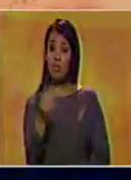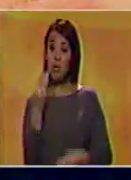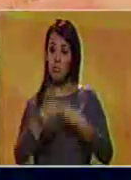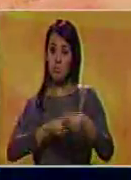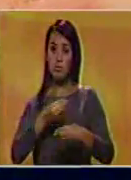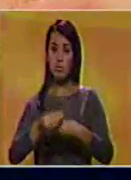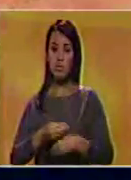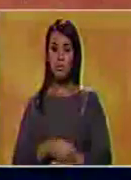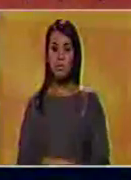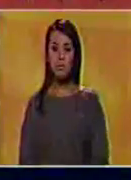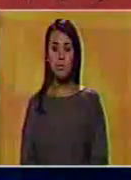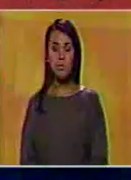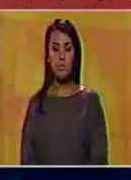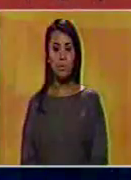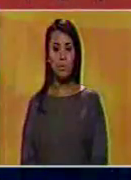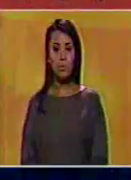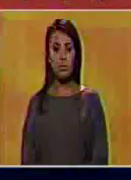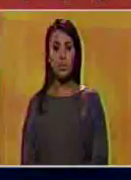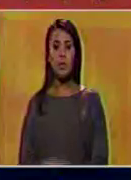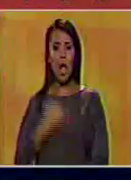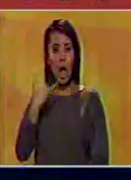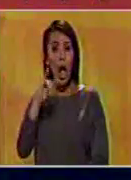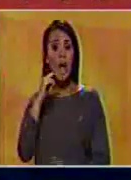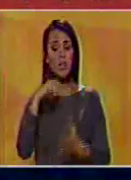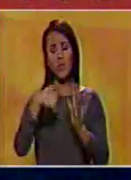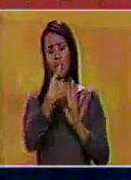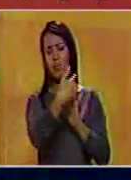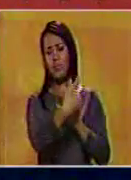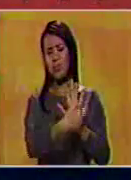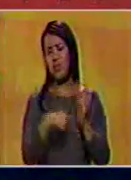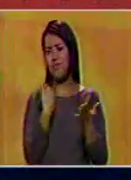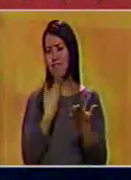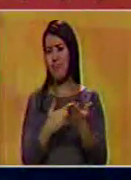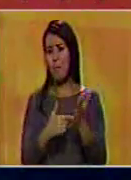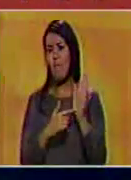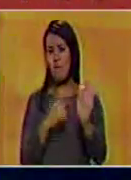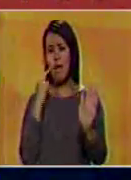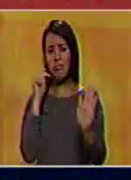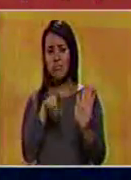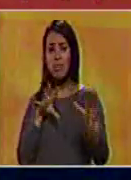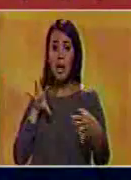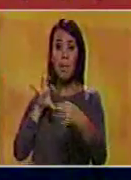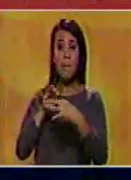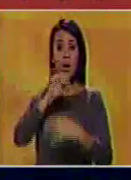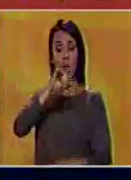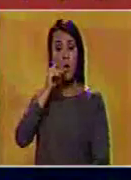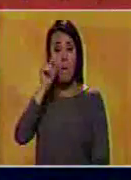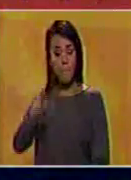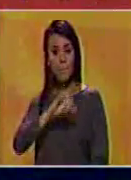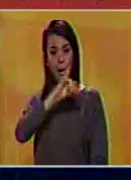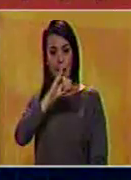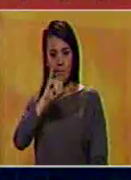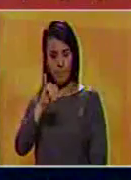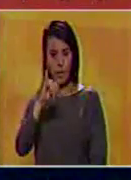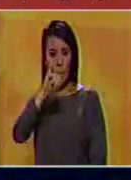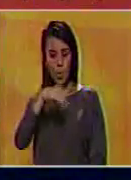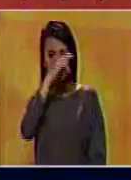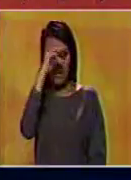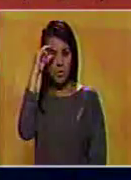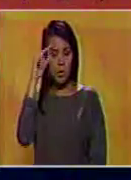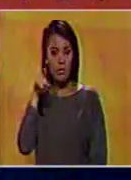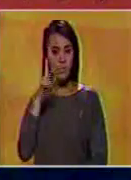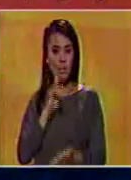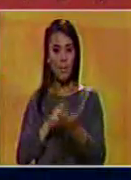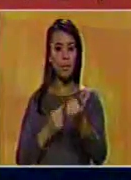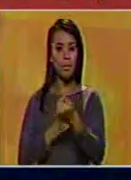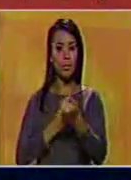ya tenemos muchísimos elementos de pruebas que involucran a el señor julio borges de magnicidio en grado de frustración